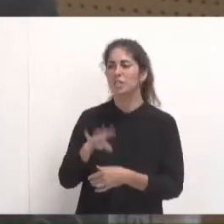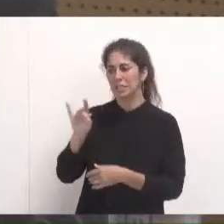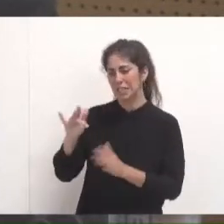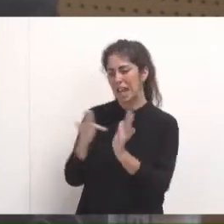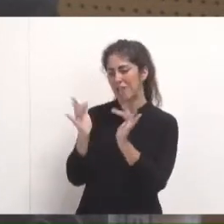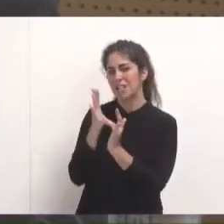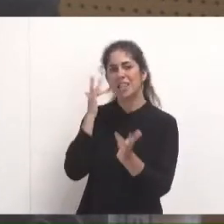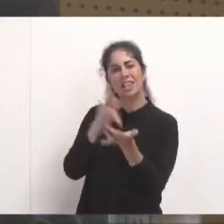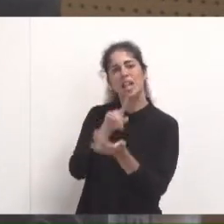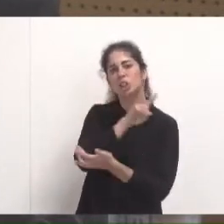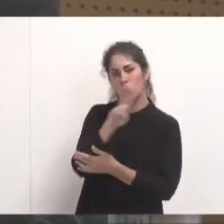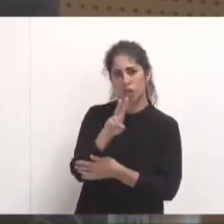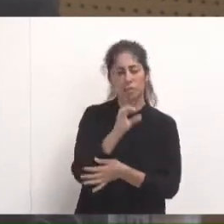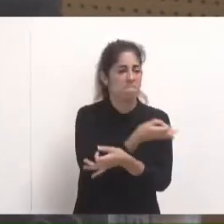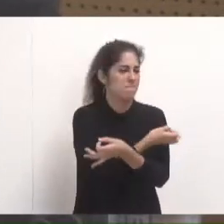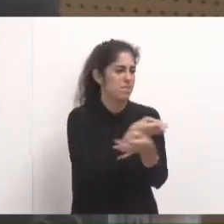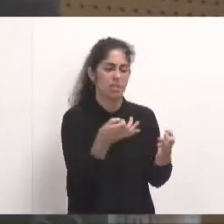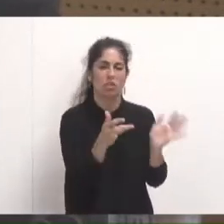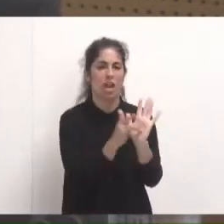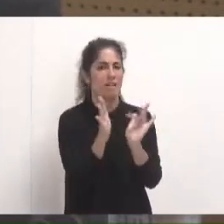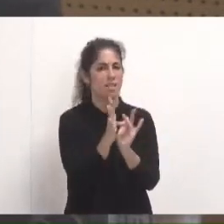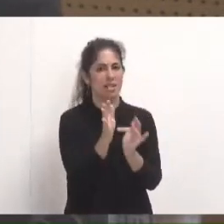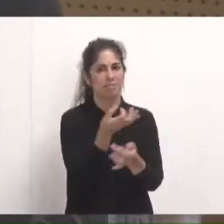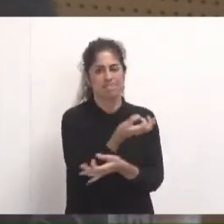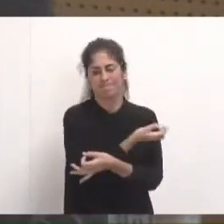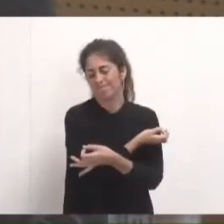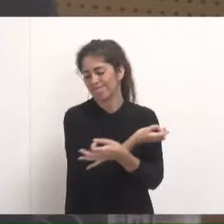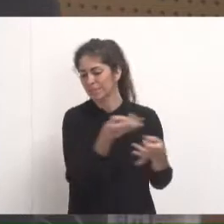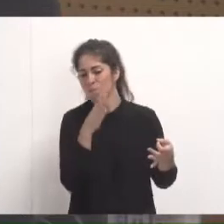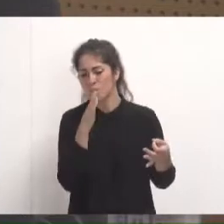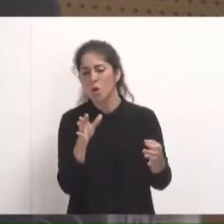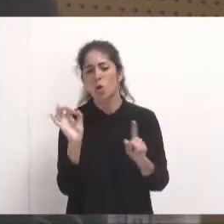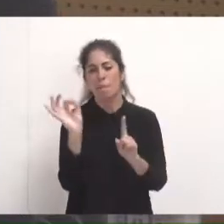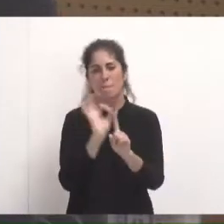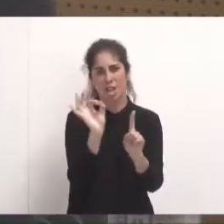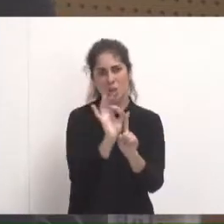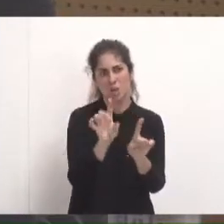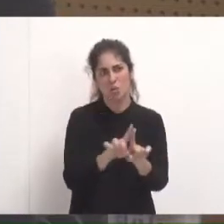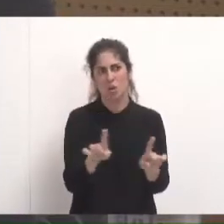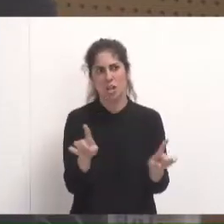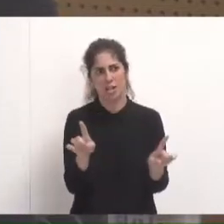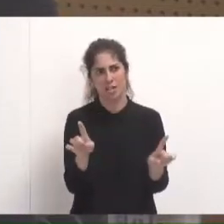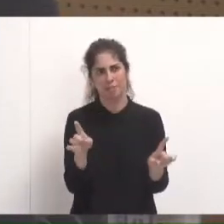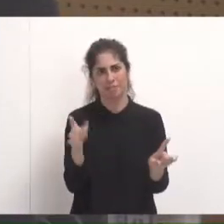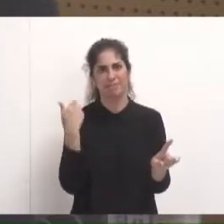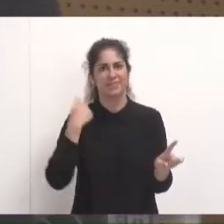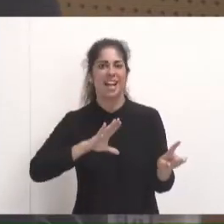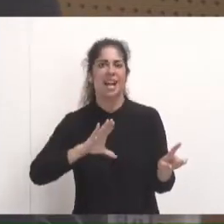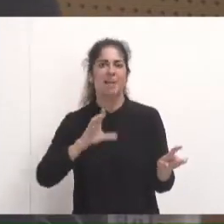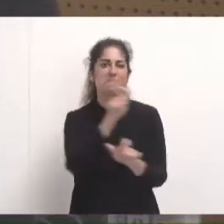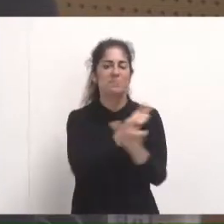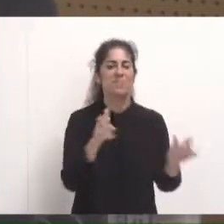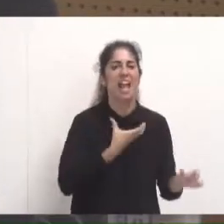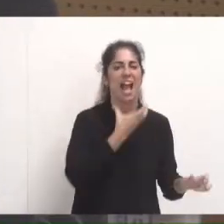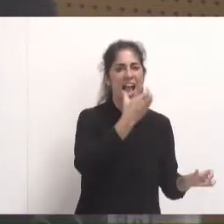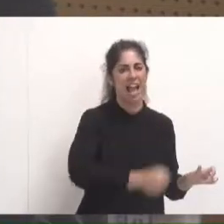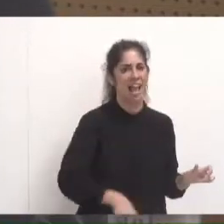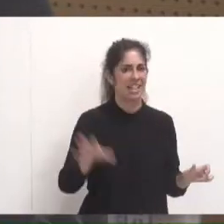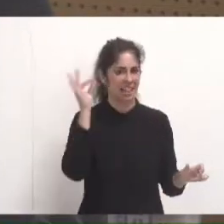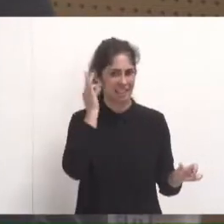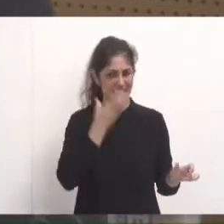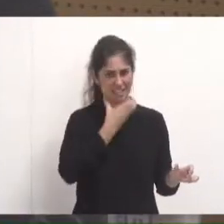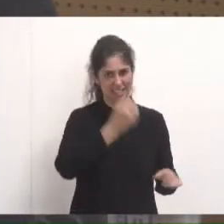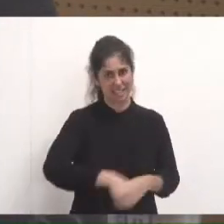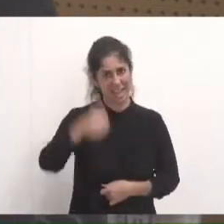el mes adecuado porque en mayo no está la... Están las alcaldesas y los alcaldes pues más ocupados en otros temas,